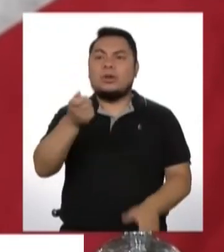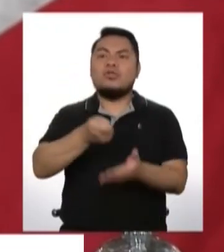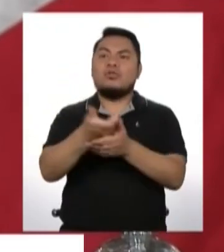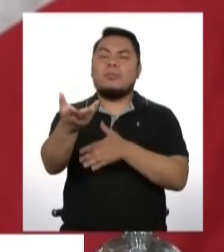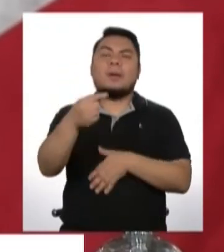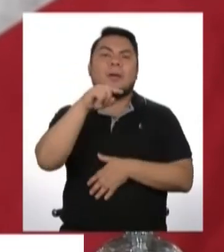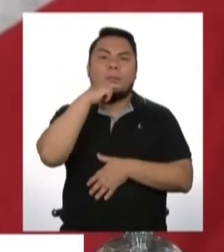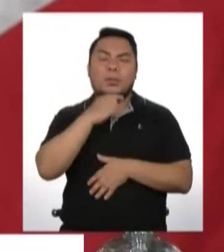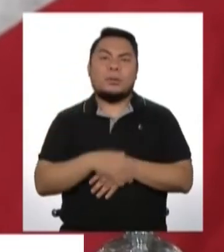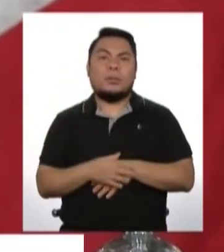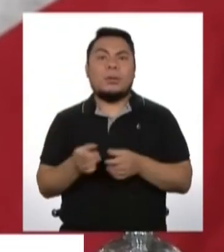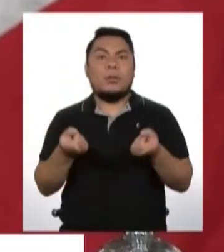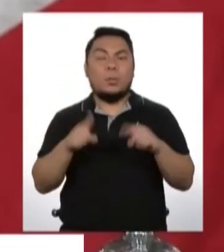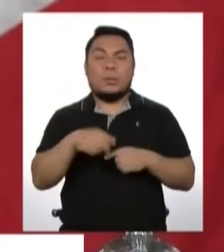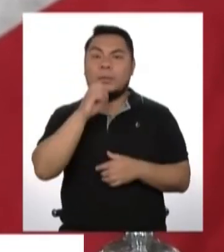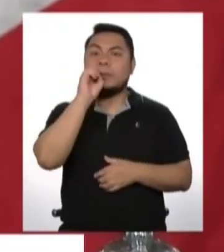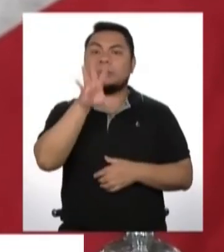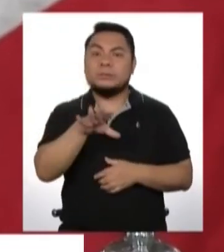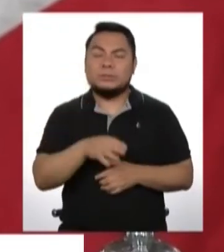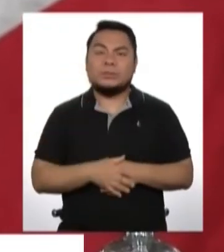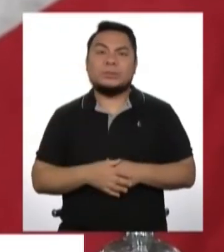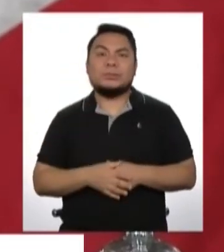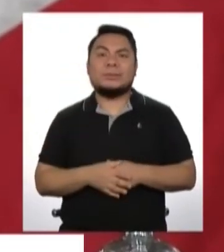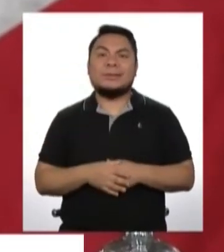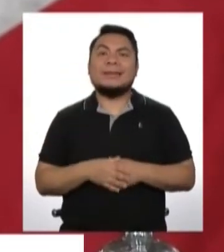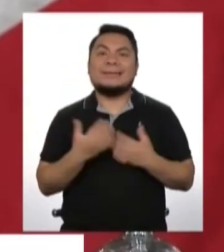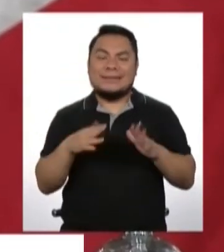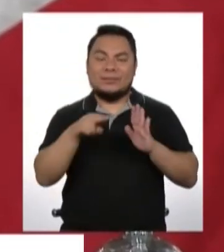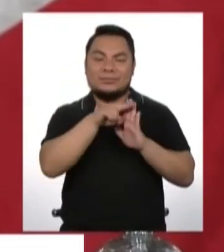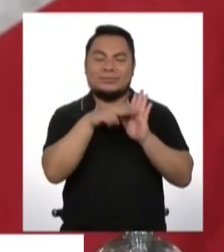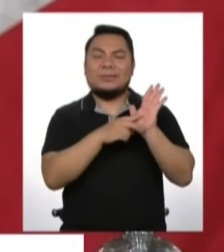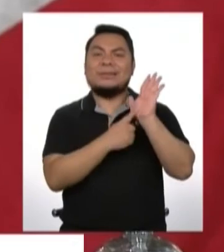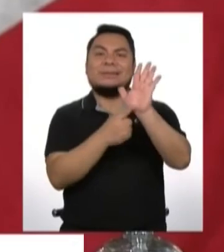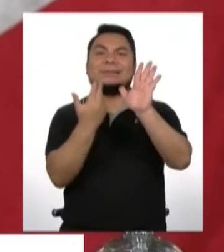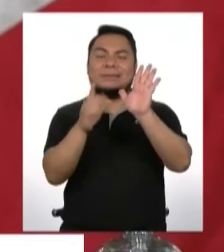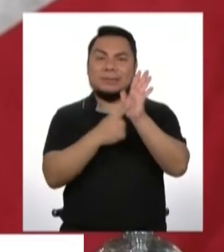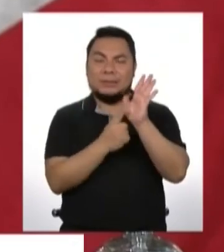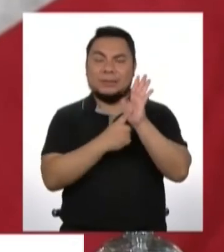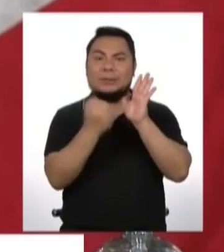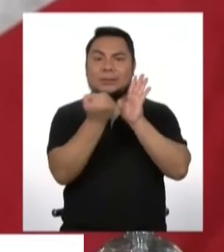mujeres. Pero cuando decimos eso, lo decimos